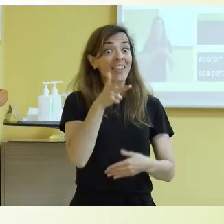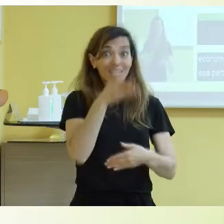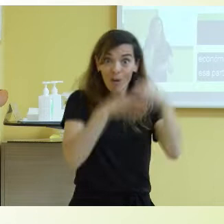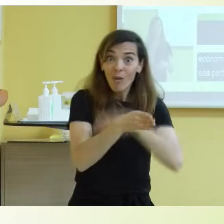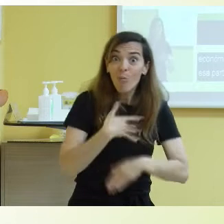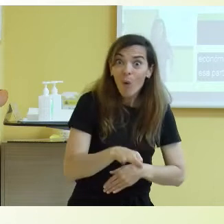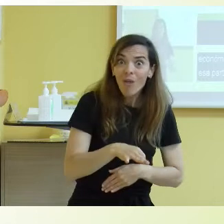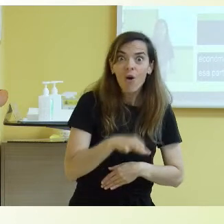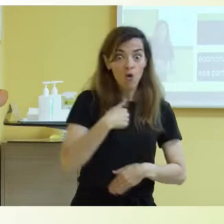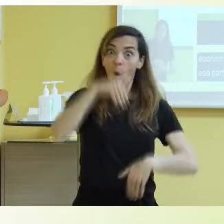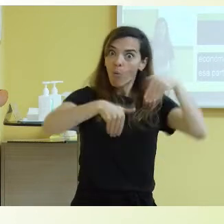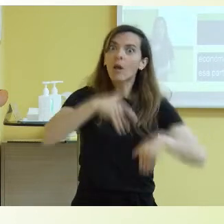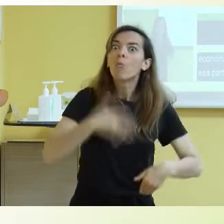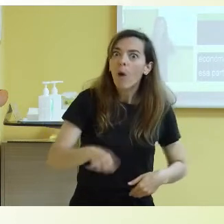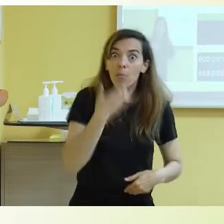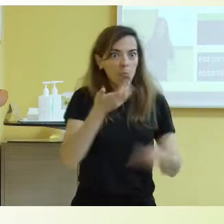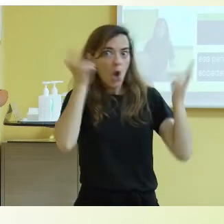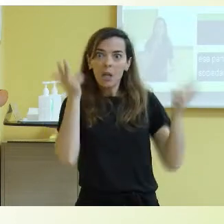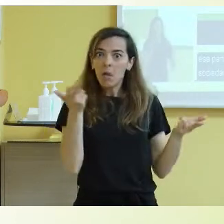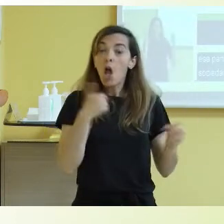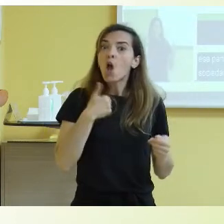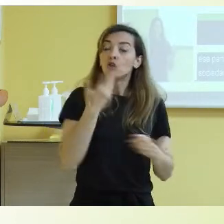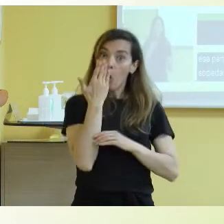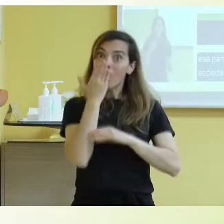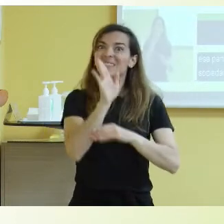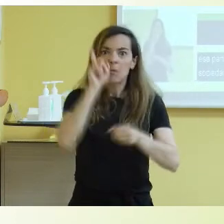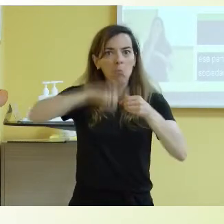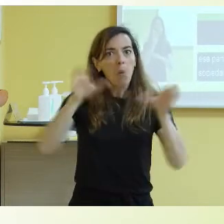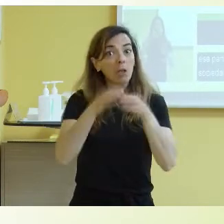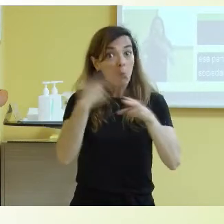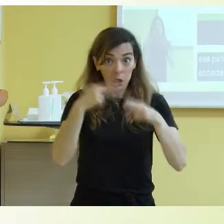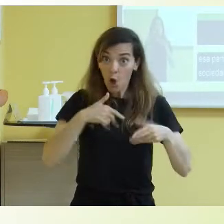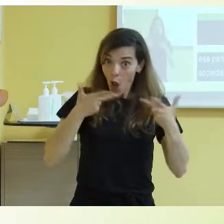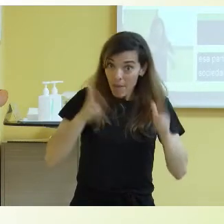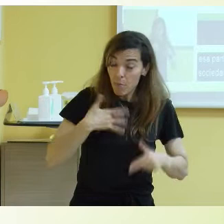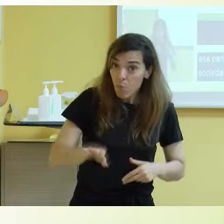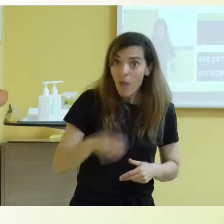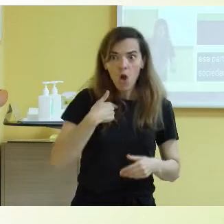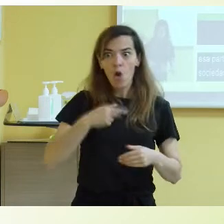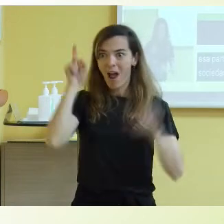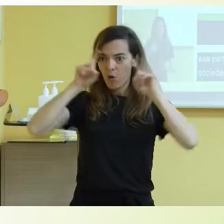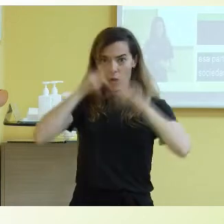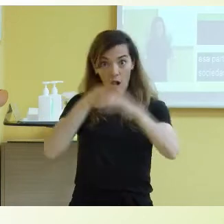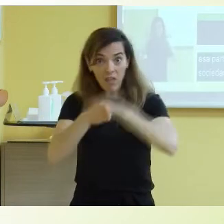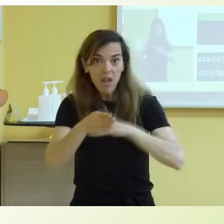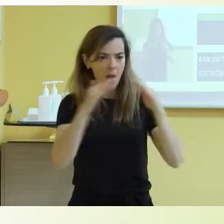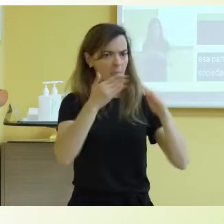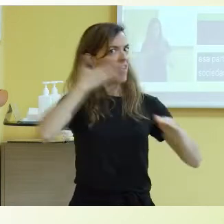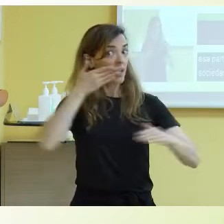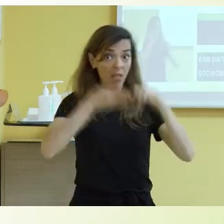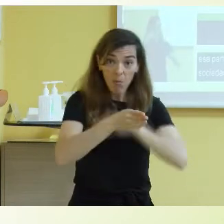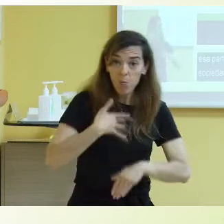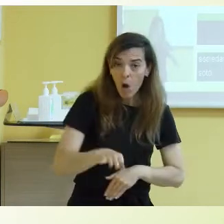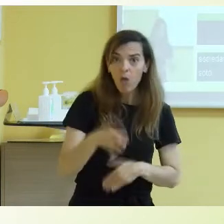puedo ejercer mi voto, por ejemplo, libremente, puedo presentarme en un partido político libremente, puedo acceder a la educación, acceder a una vivienda digna, a